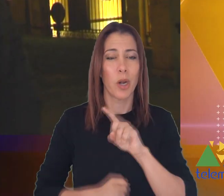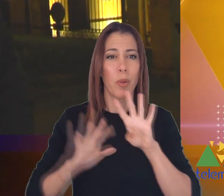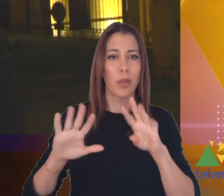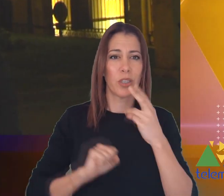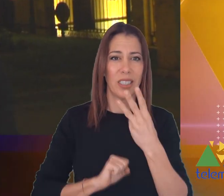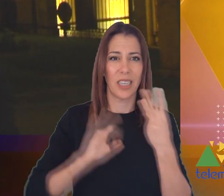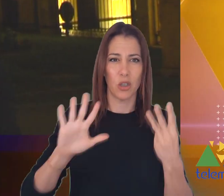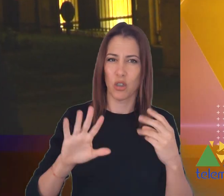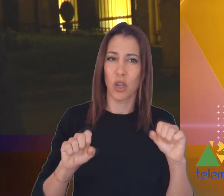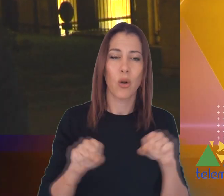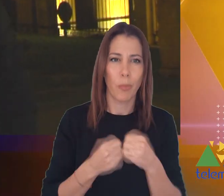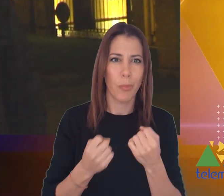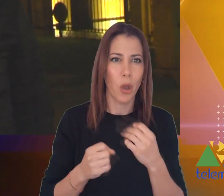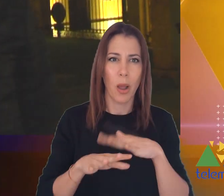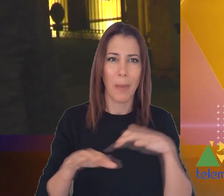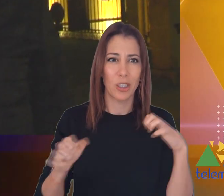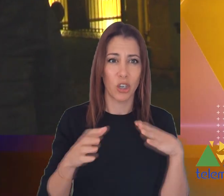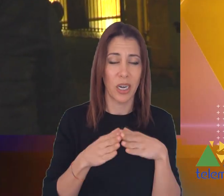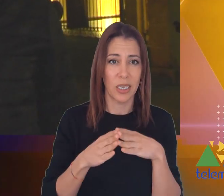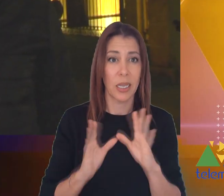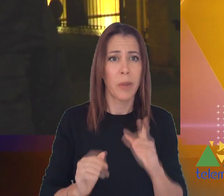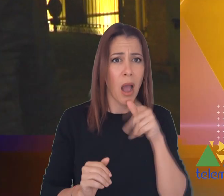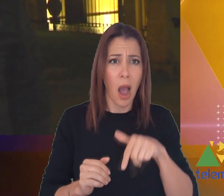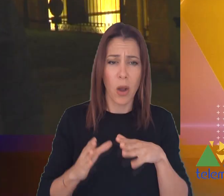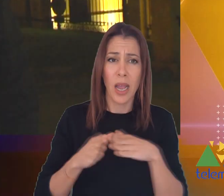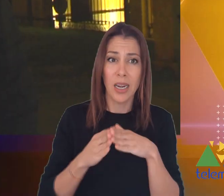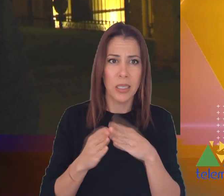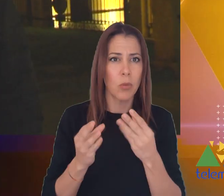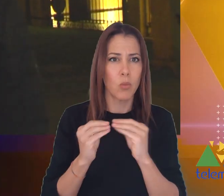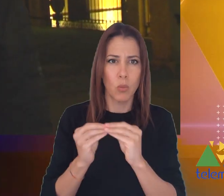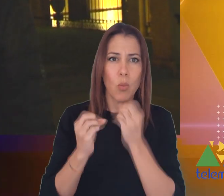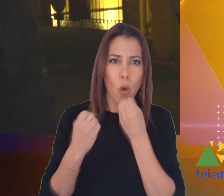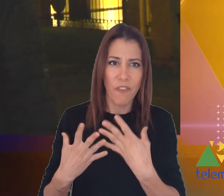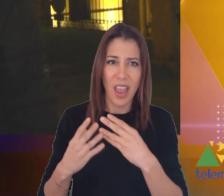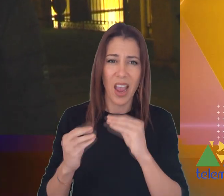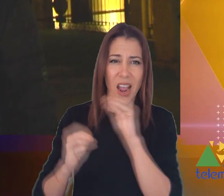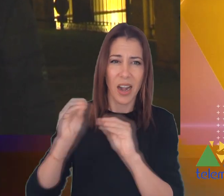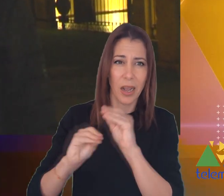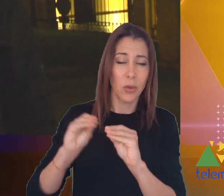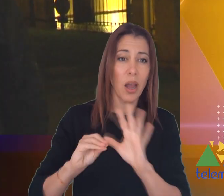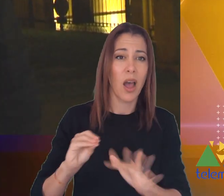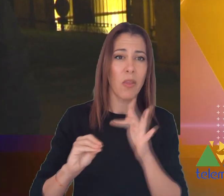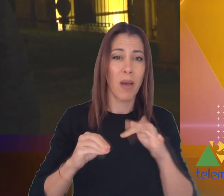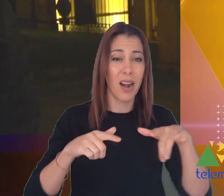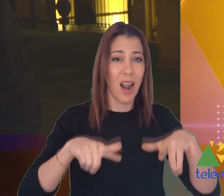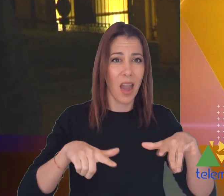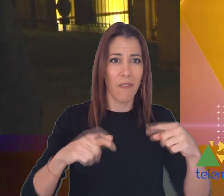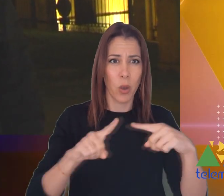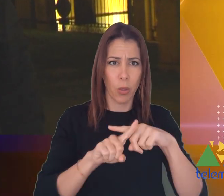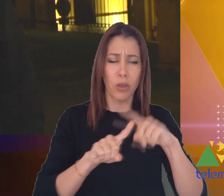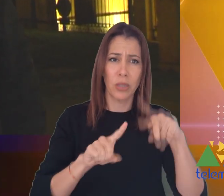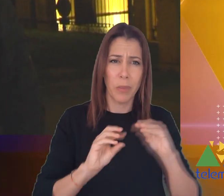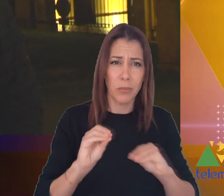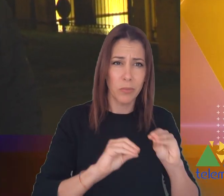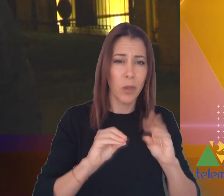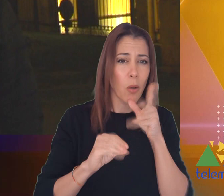y destruyó gran parte de la iglesia. Hoy la iglesia está bastante bien restaurada, incluso la nave de crucero se restauró con